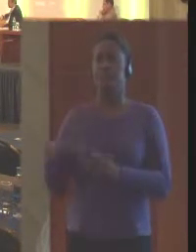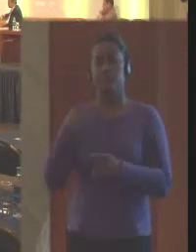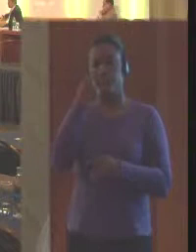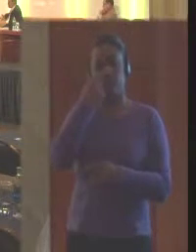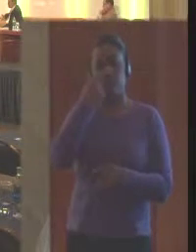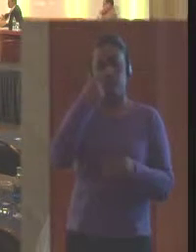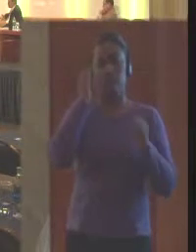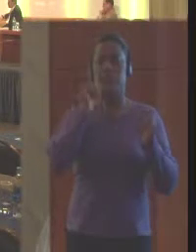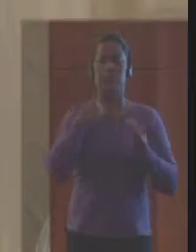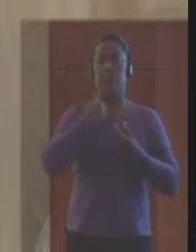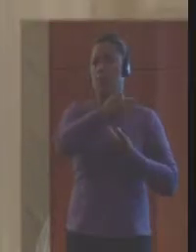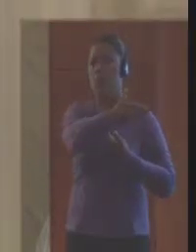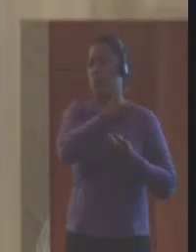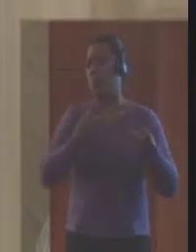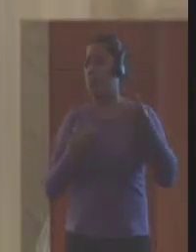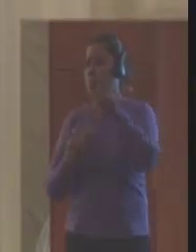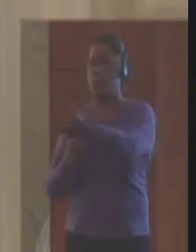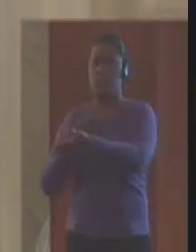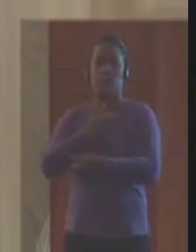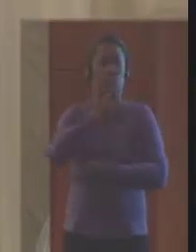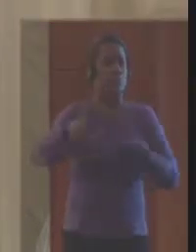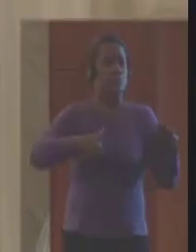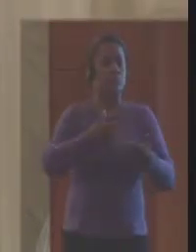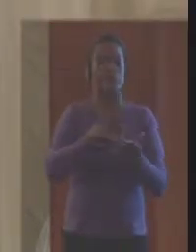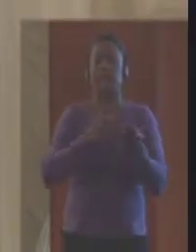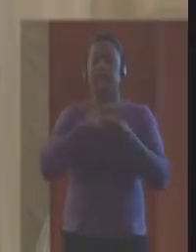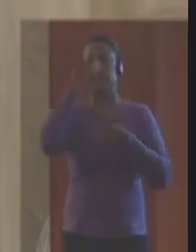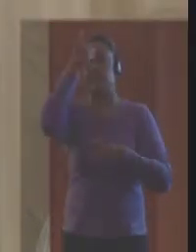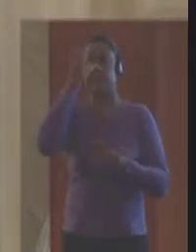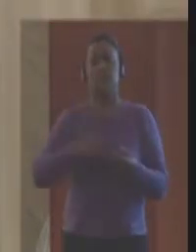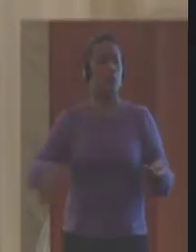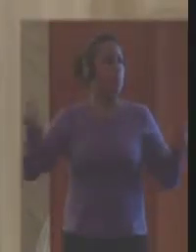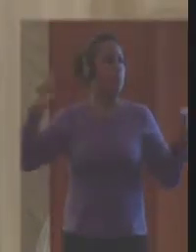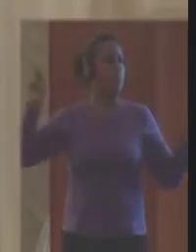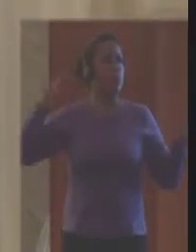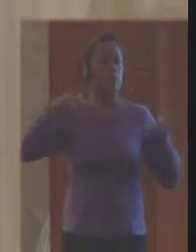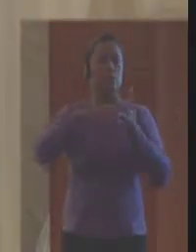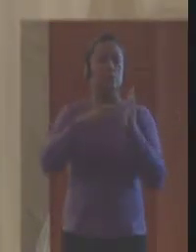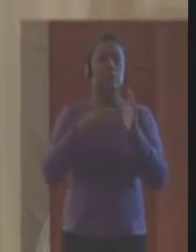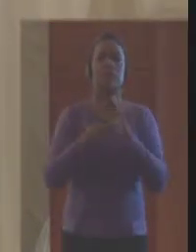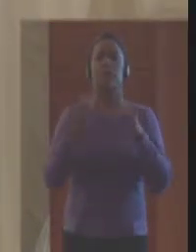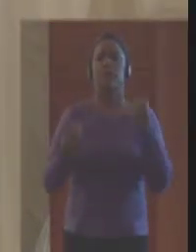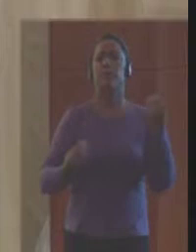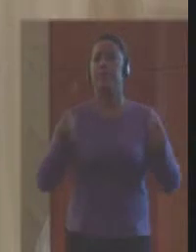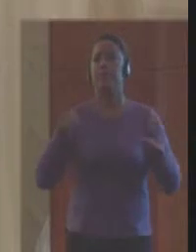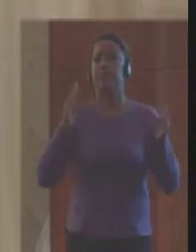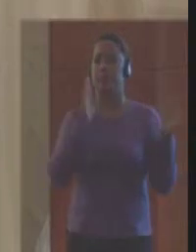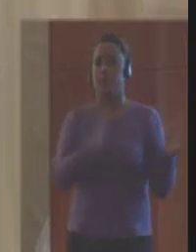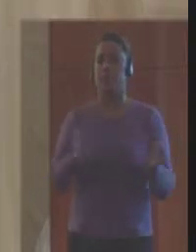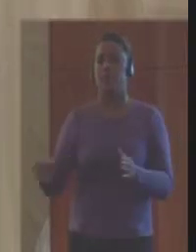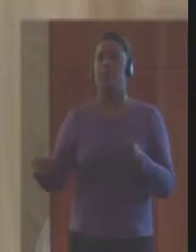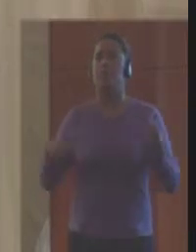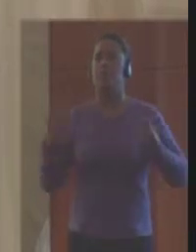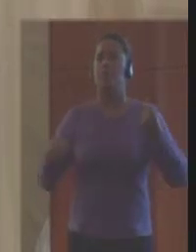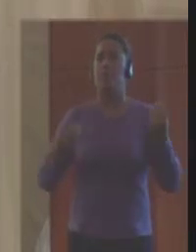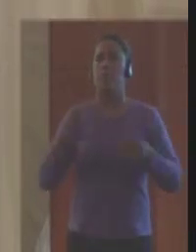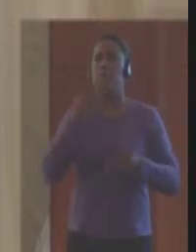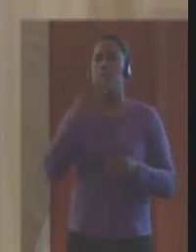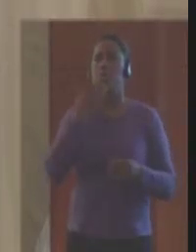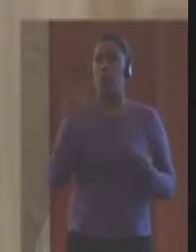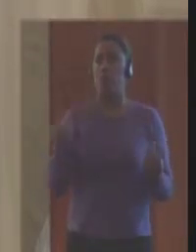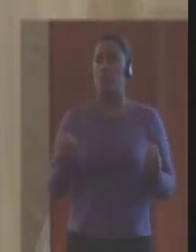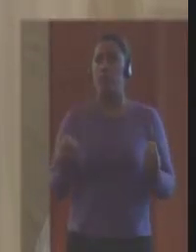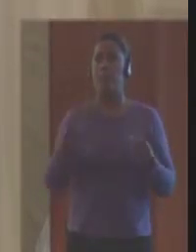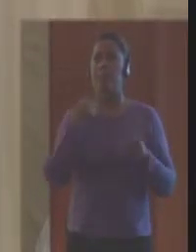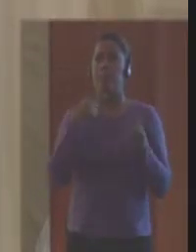de unos u otros, y esas decisiones políticas tienen implicaciones y son de las que estamos nosotros dando discusiones